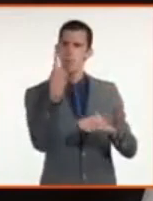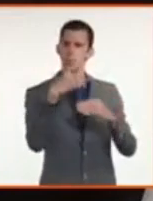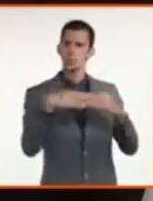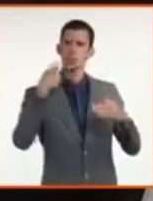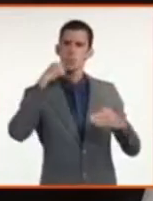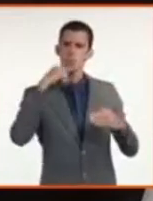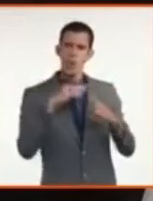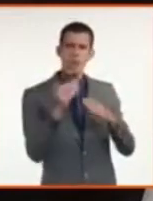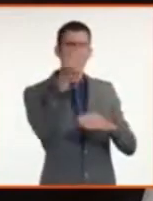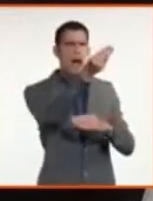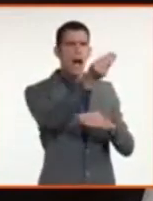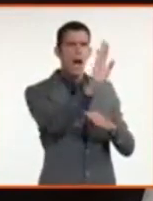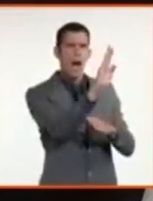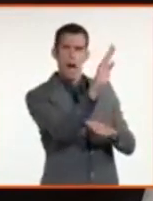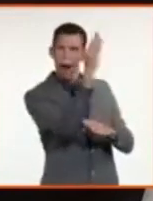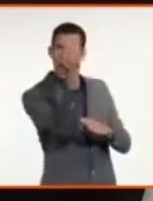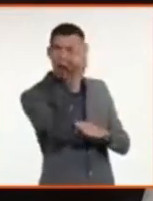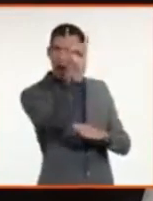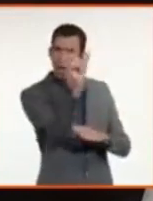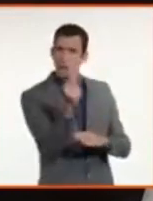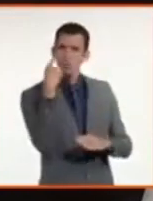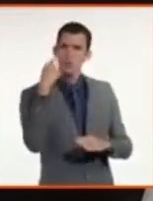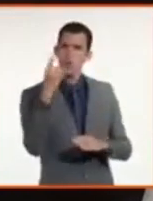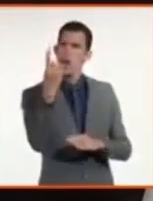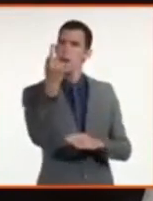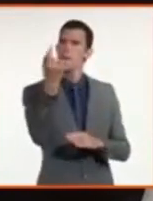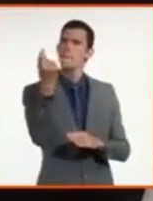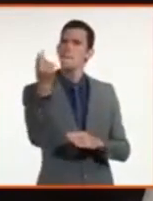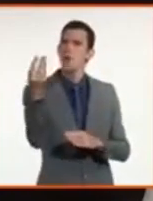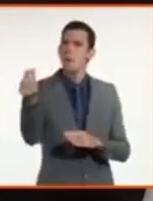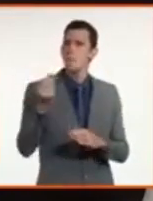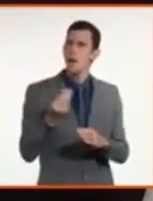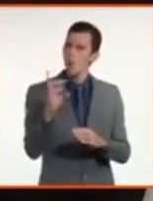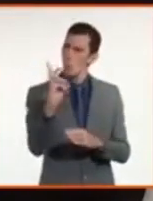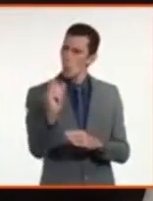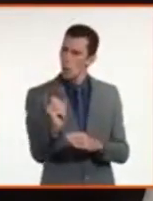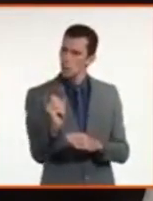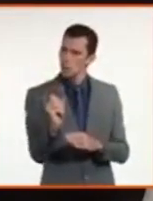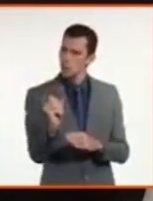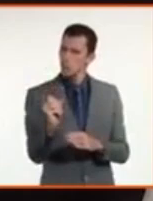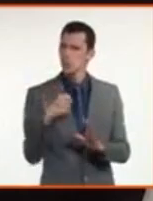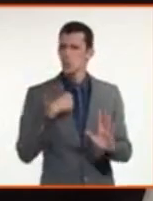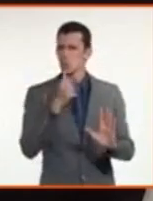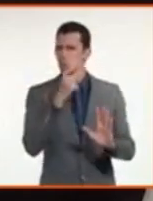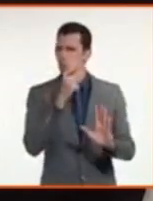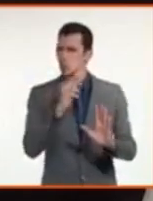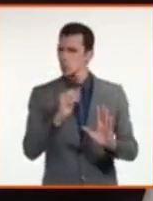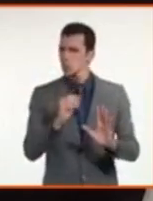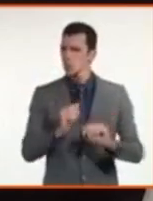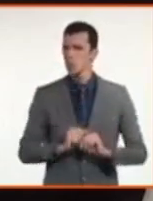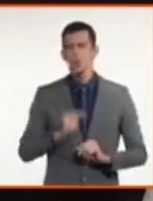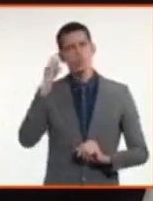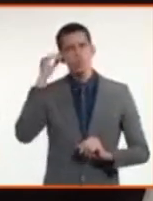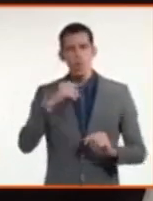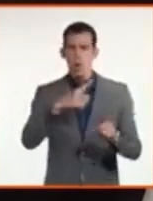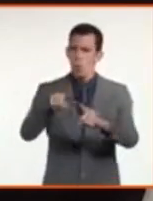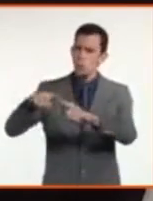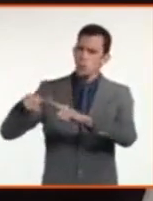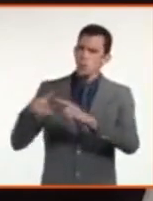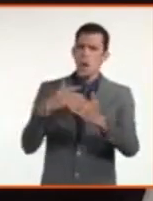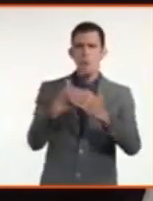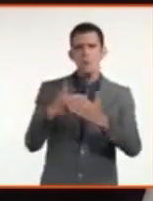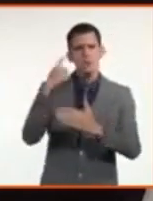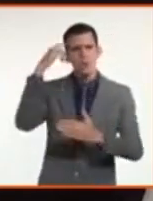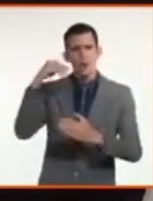cambiaria dice una pregunta así también lo he hecho con otros con otros servicios con otras empresas que tienen tasas de